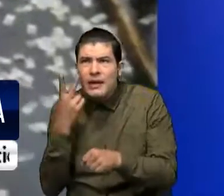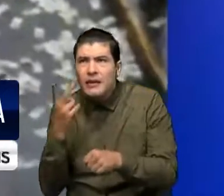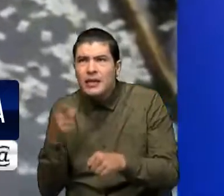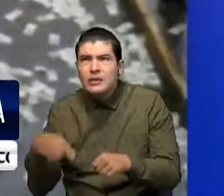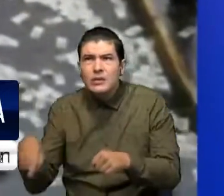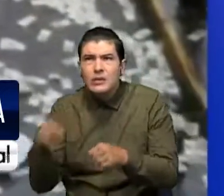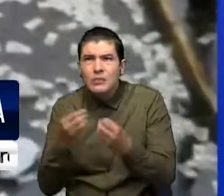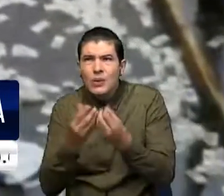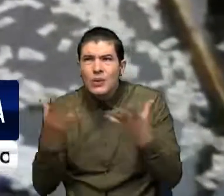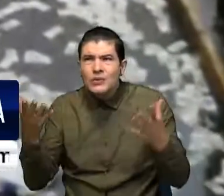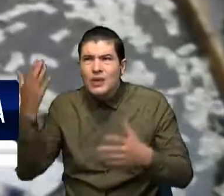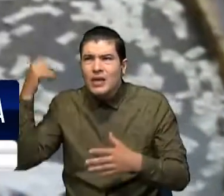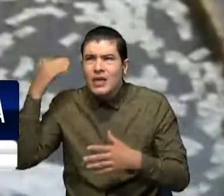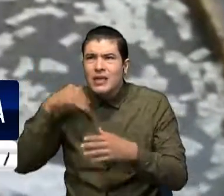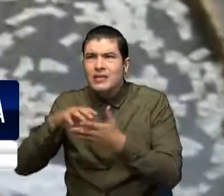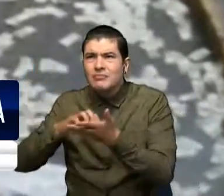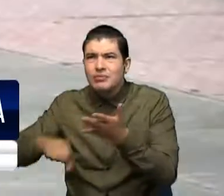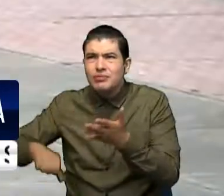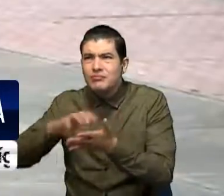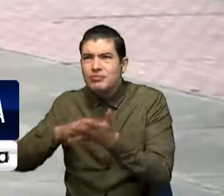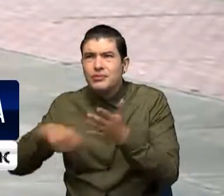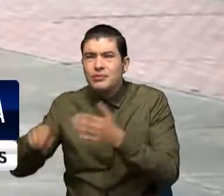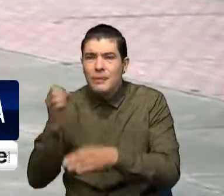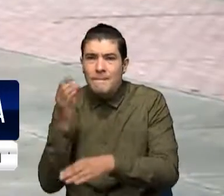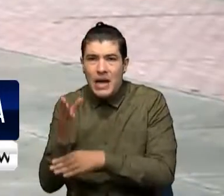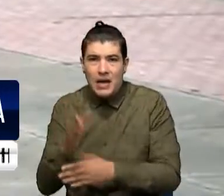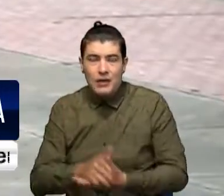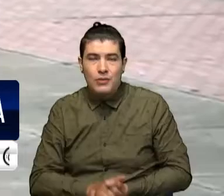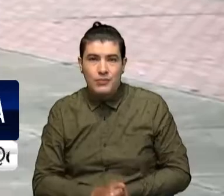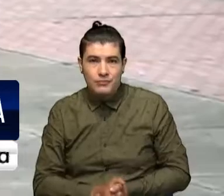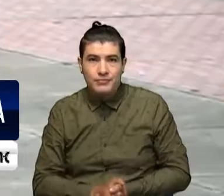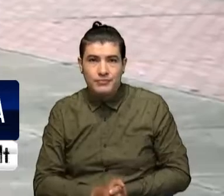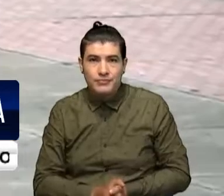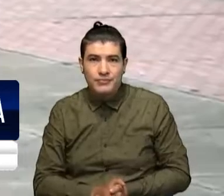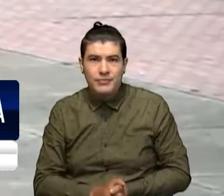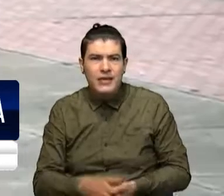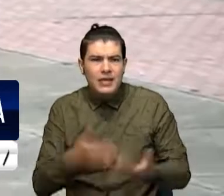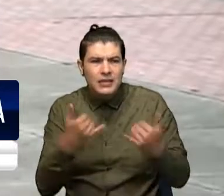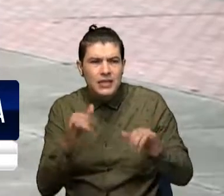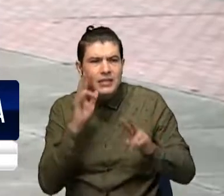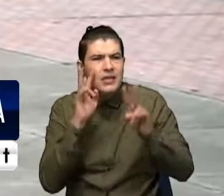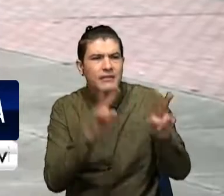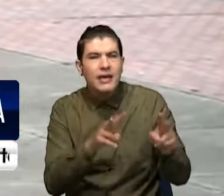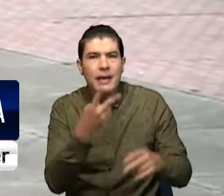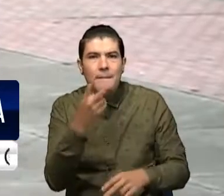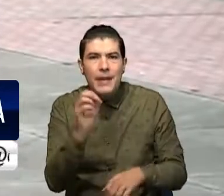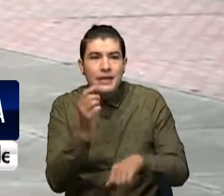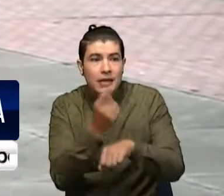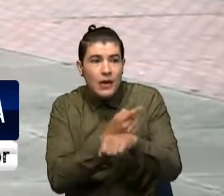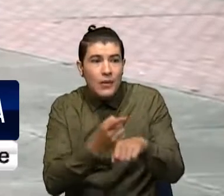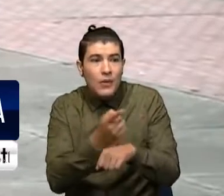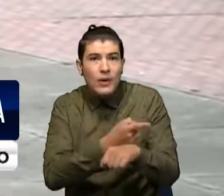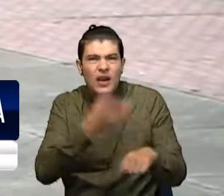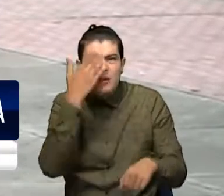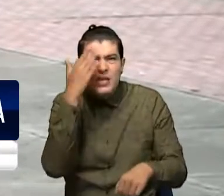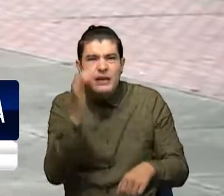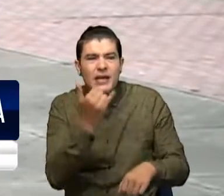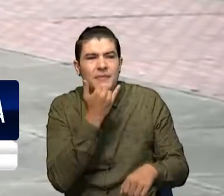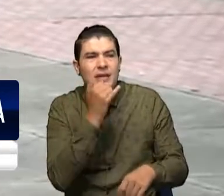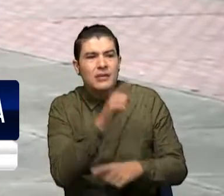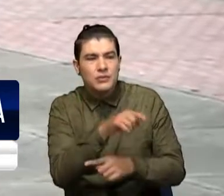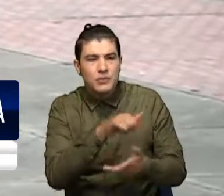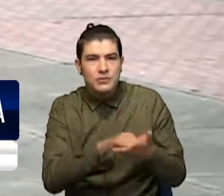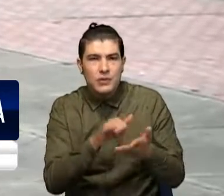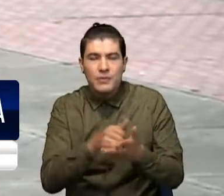suelo luego de saqueos al Banco Bicentenario. Cabe resaltar que ya son cerca de 20 horas en que no se sabe del paradero del periodista